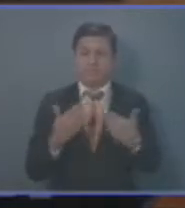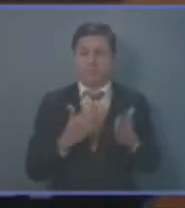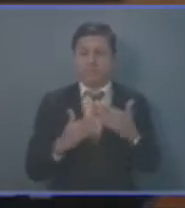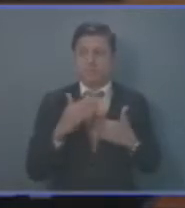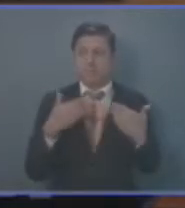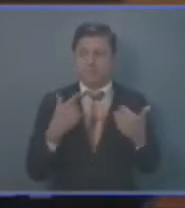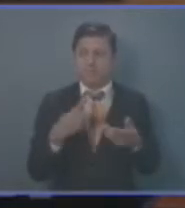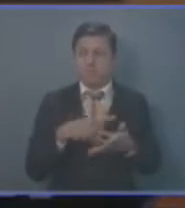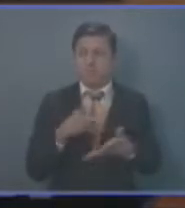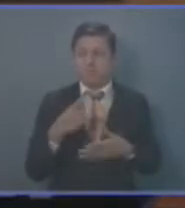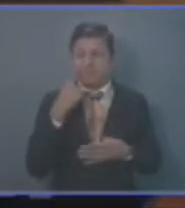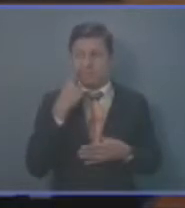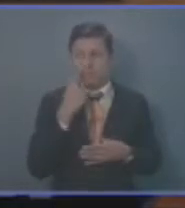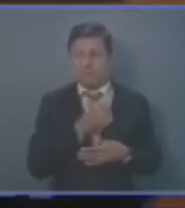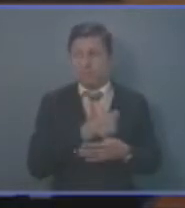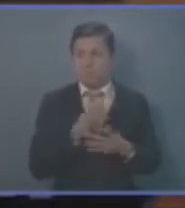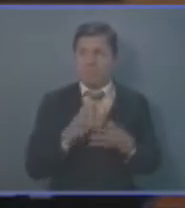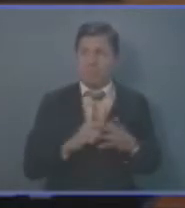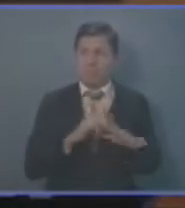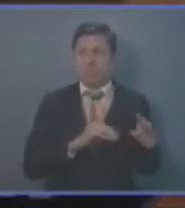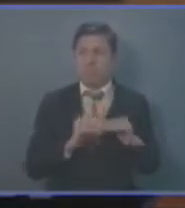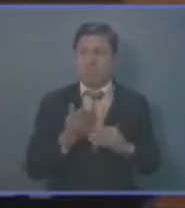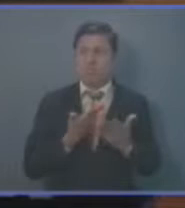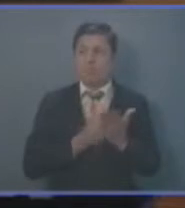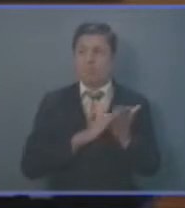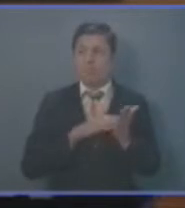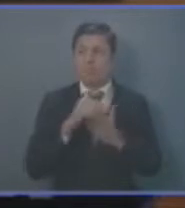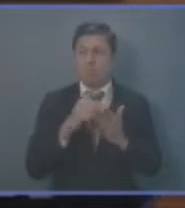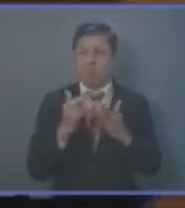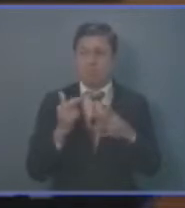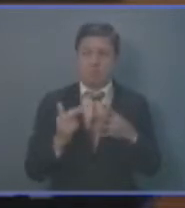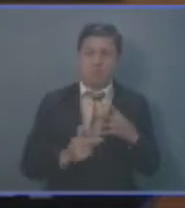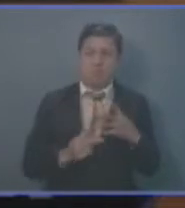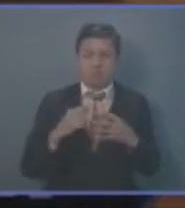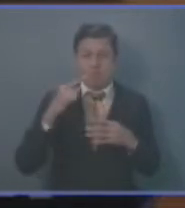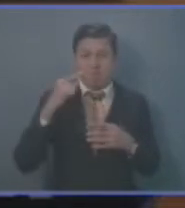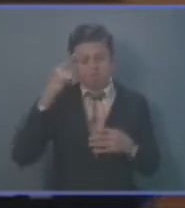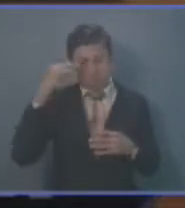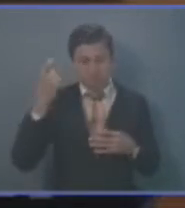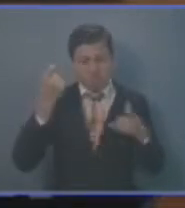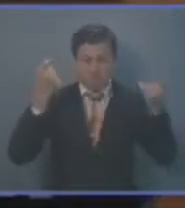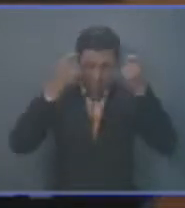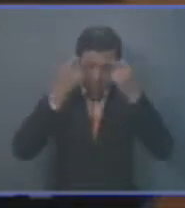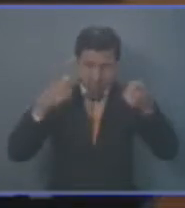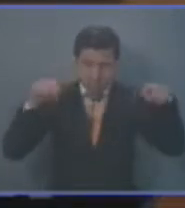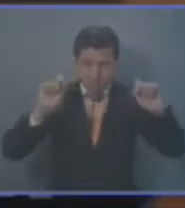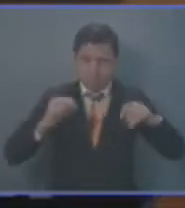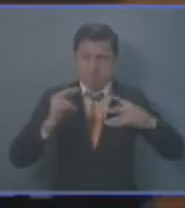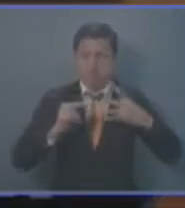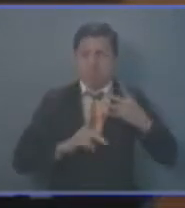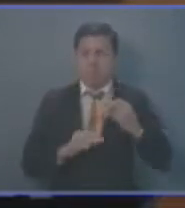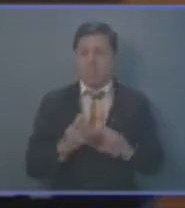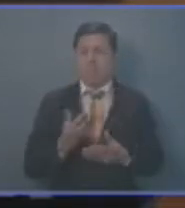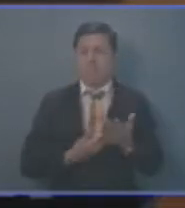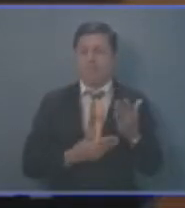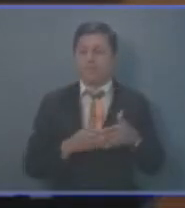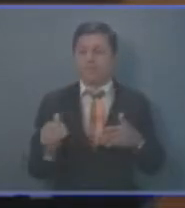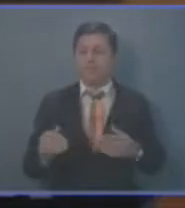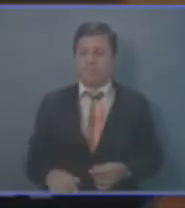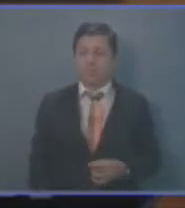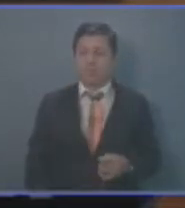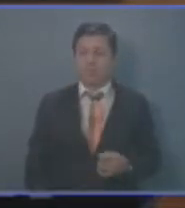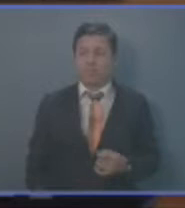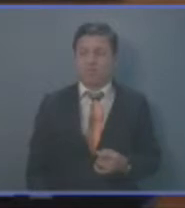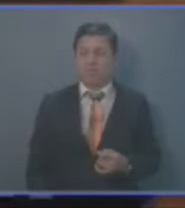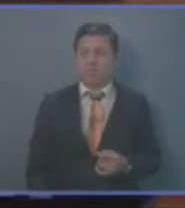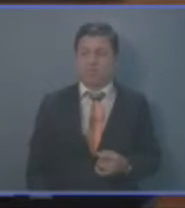la supervisión y evaluación de la ejecución de la normativa y protocolos sobre la garantía de la calidad de los servicios que